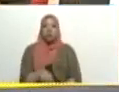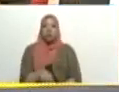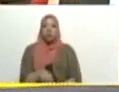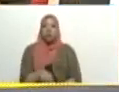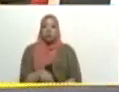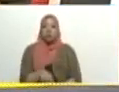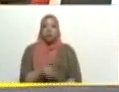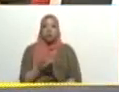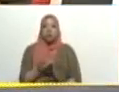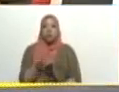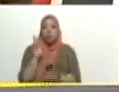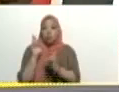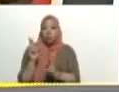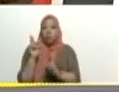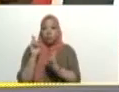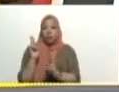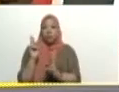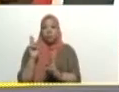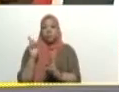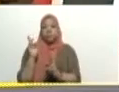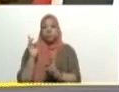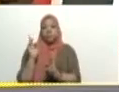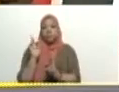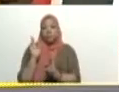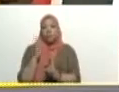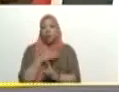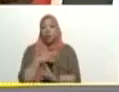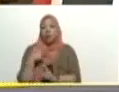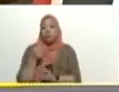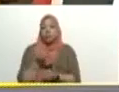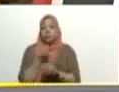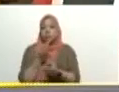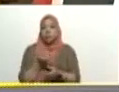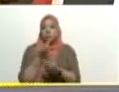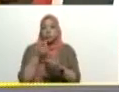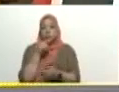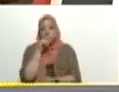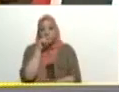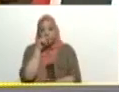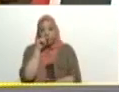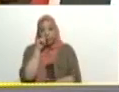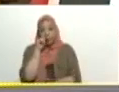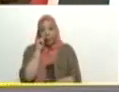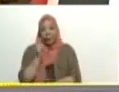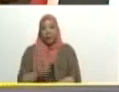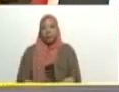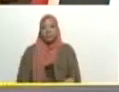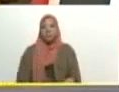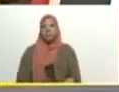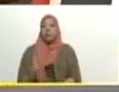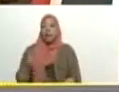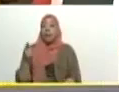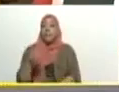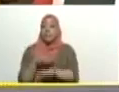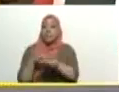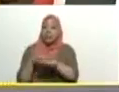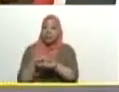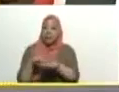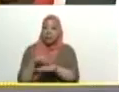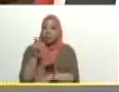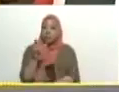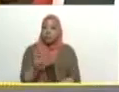Por fin. Quiero que le transmita, ministro Stewart, al primer ministro Kay